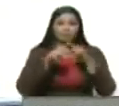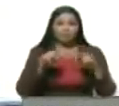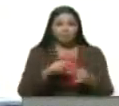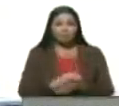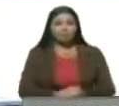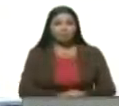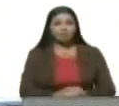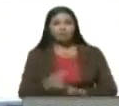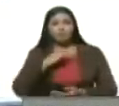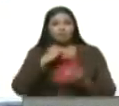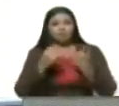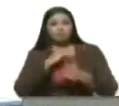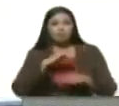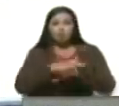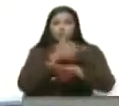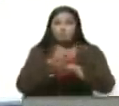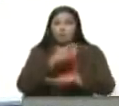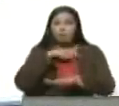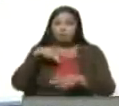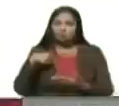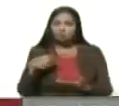Al final nos terminaron echando la culpa a nosotros